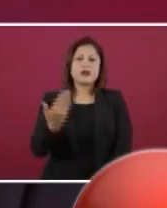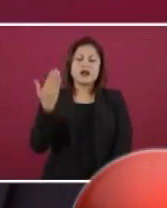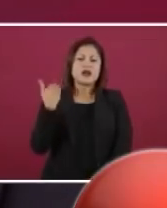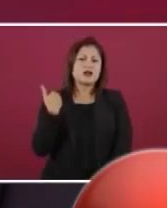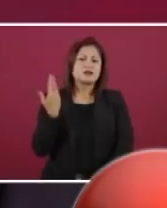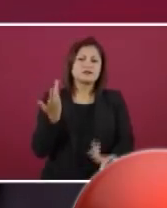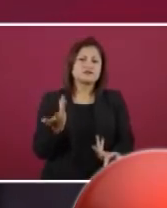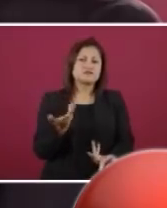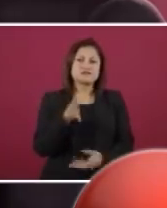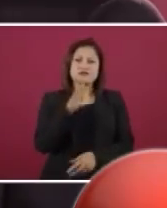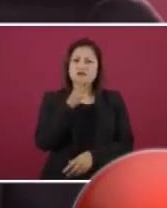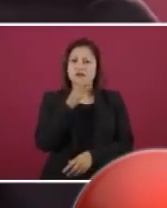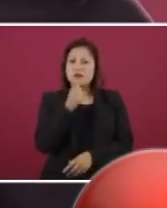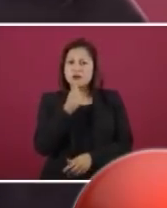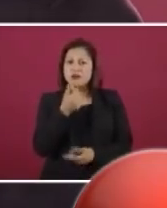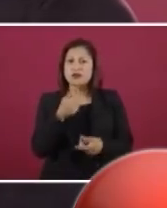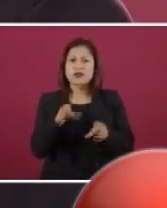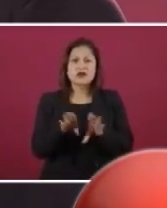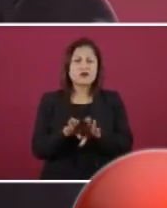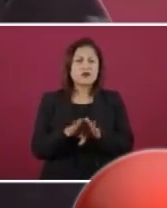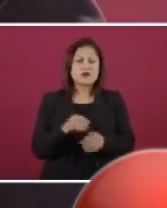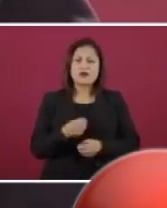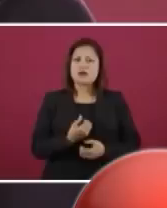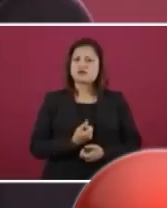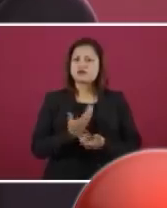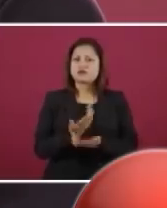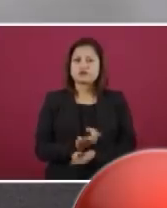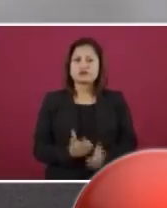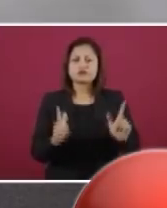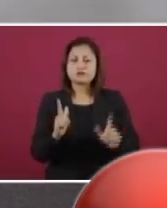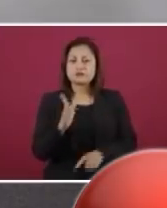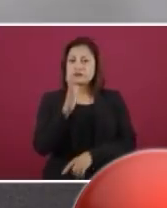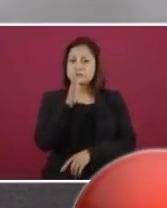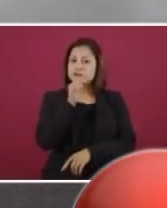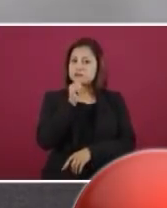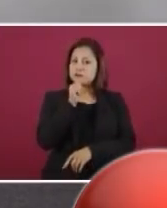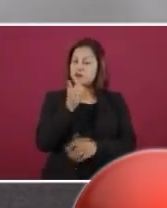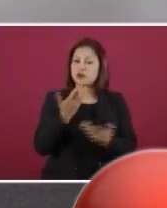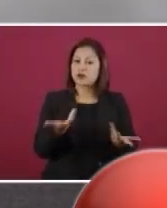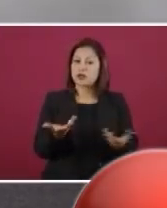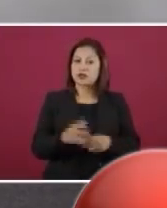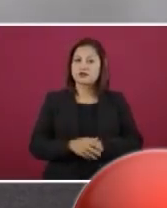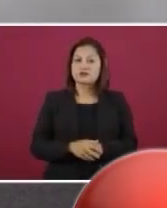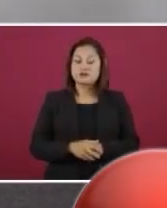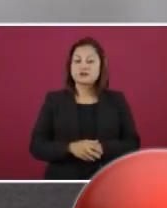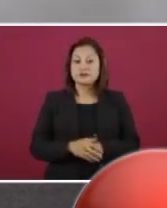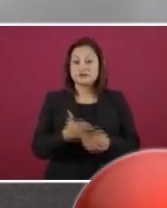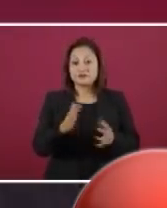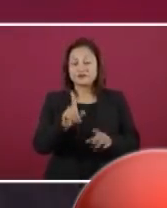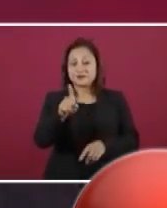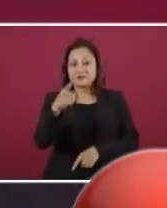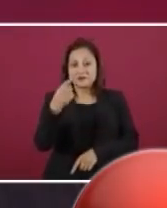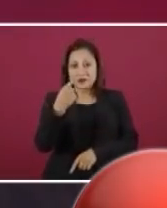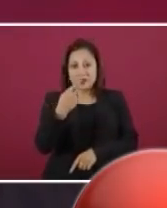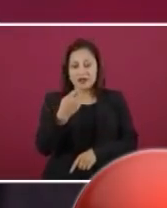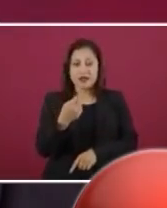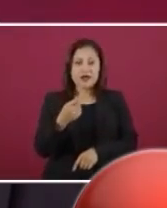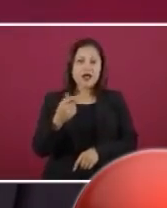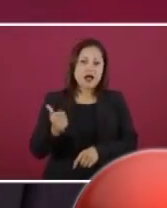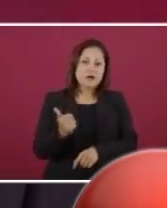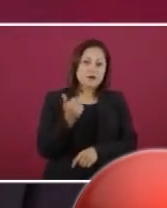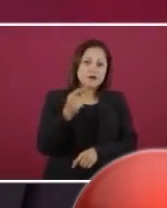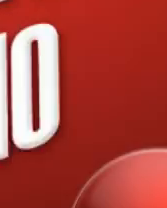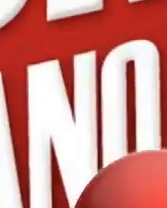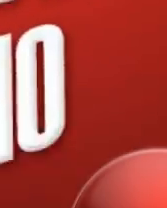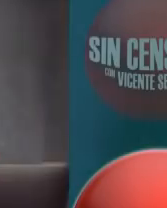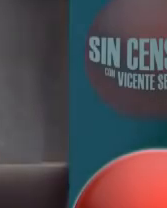garantía para la libertad de expresión, que por cierto, el día de hoy es el Día de la Libertad de Prensa. Pues ahí lo tienes, mi